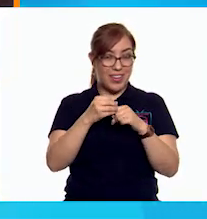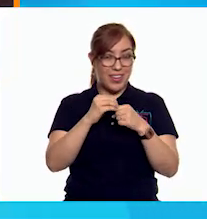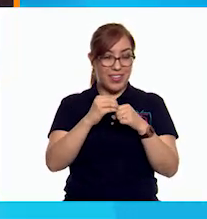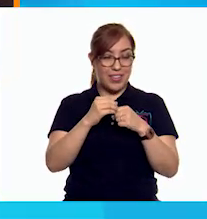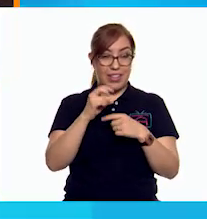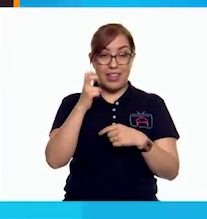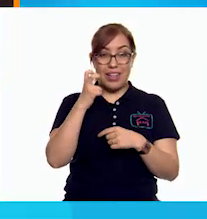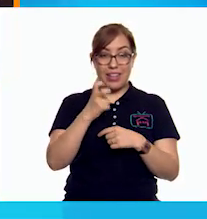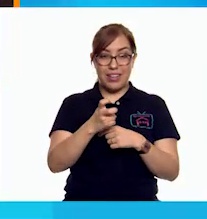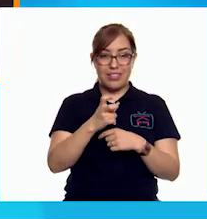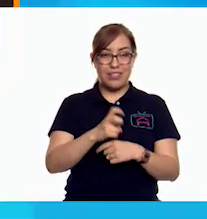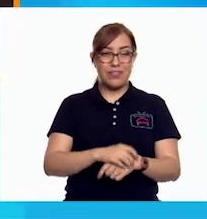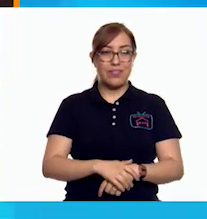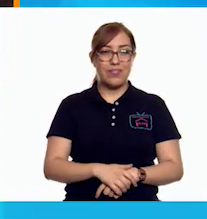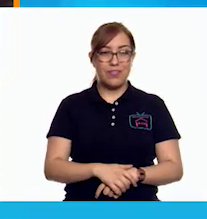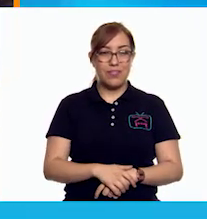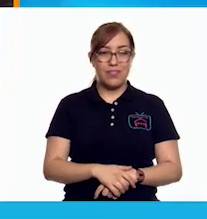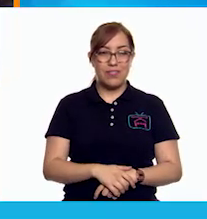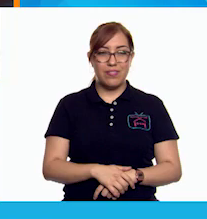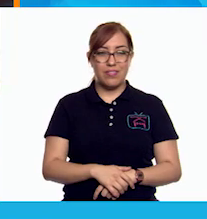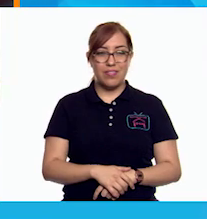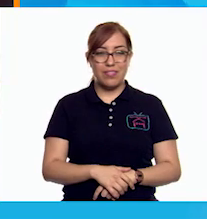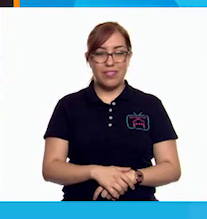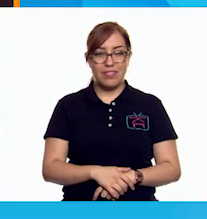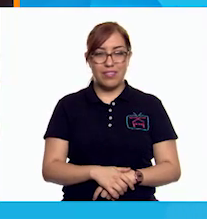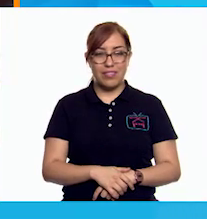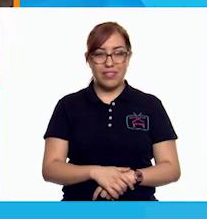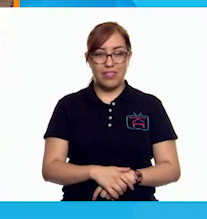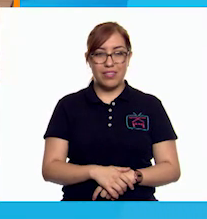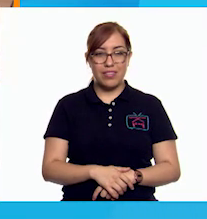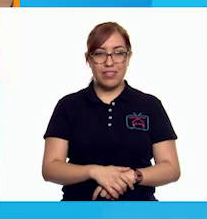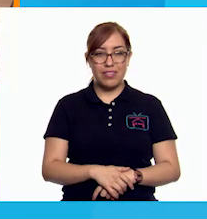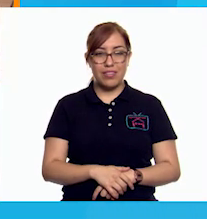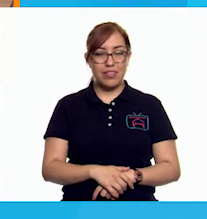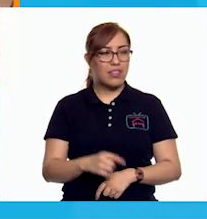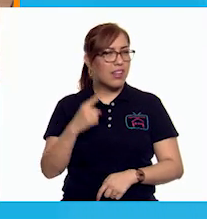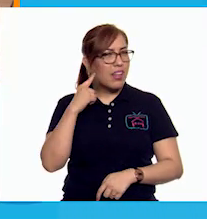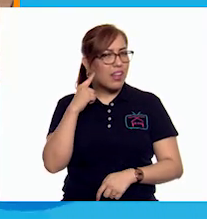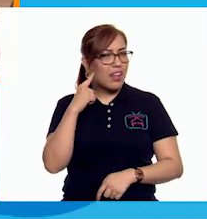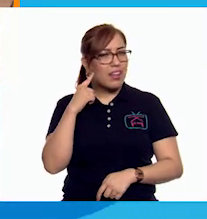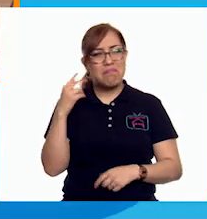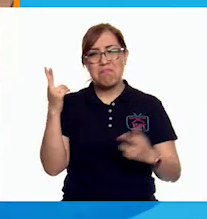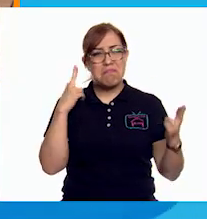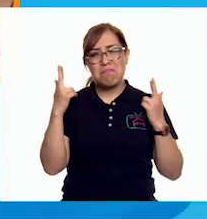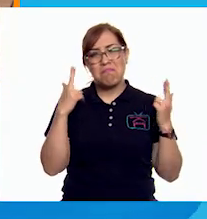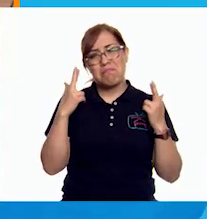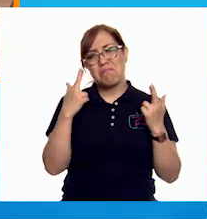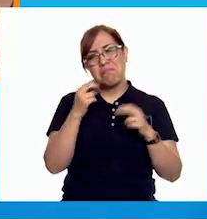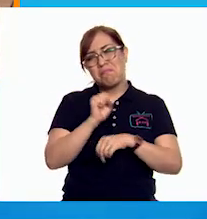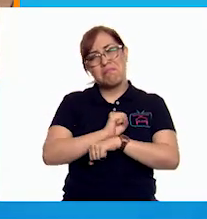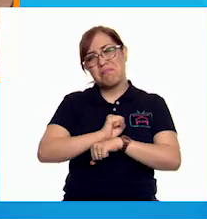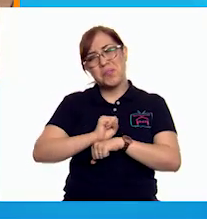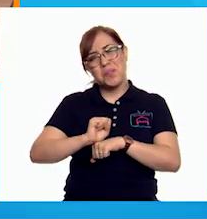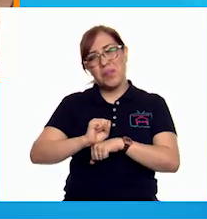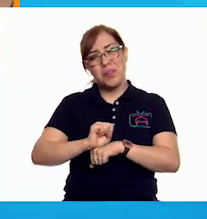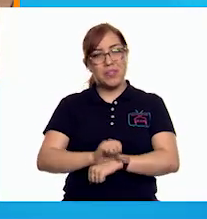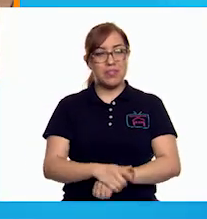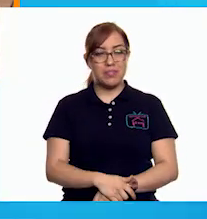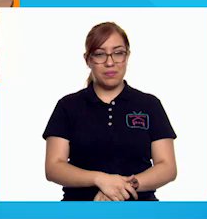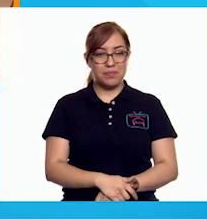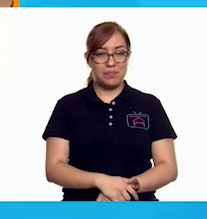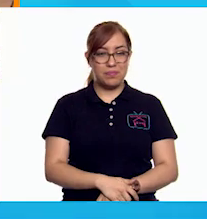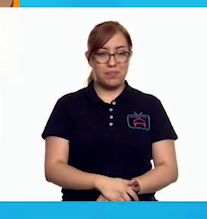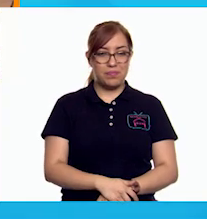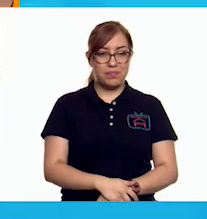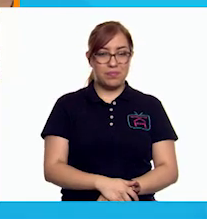del bule, pues ustedes se van a dar cuenta que no produce mucho ruido. ¿Sí? Para eso es